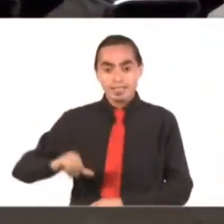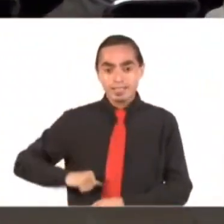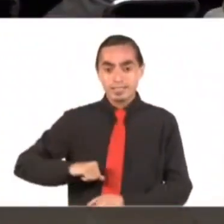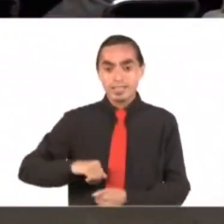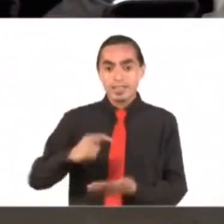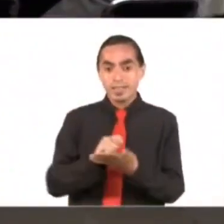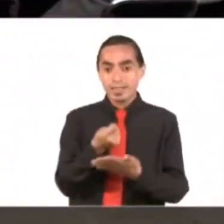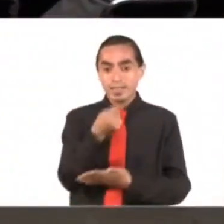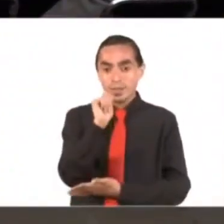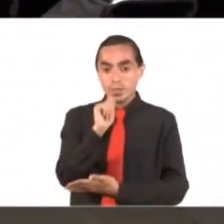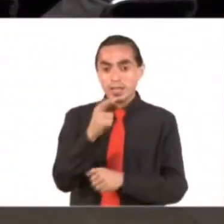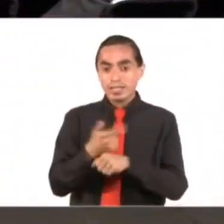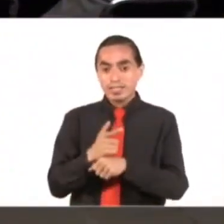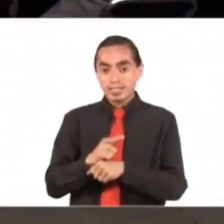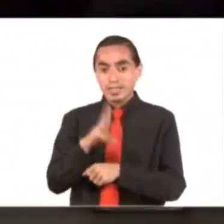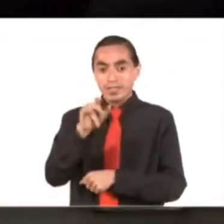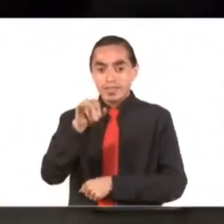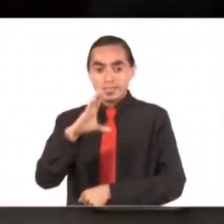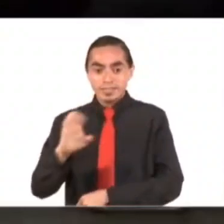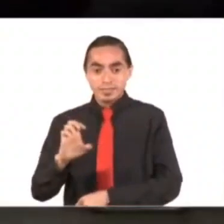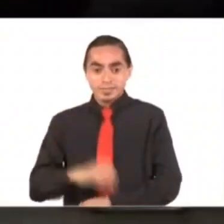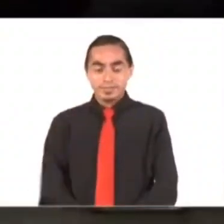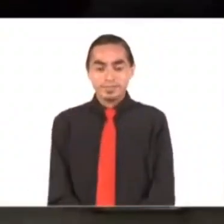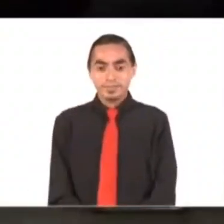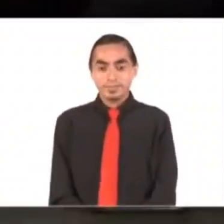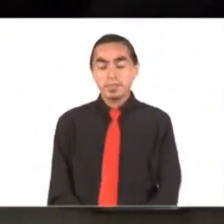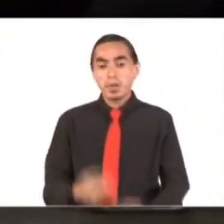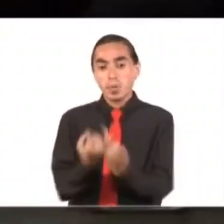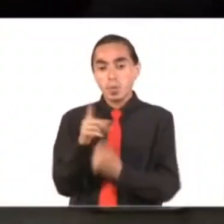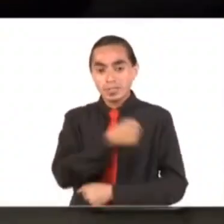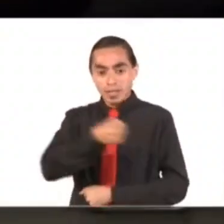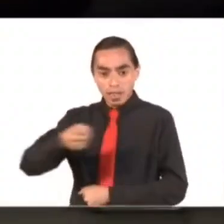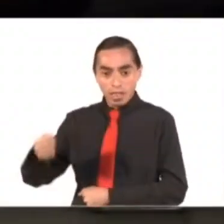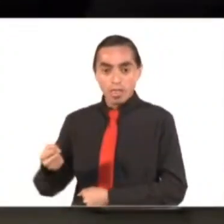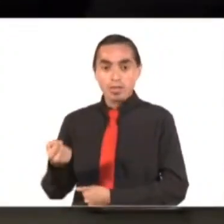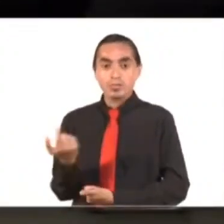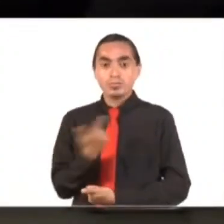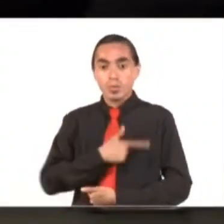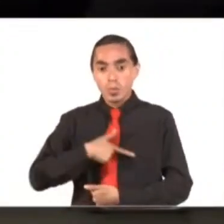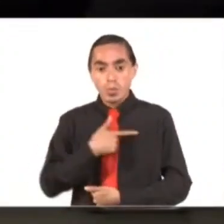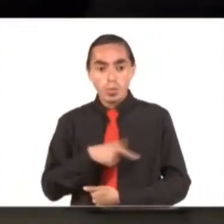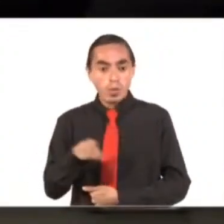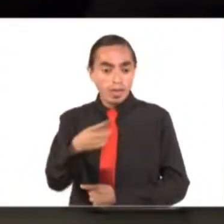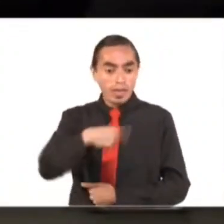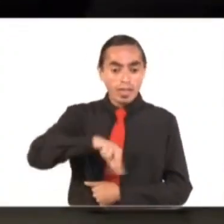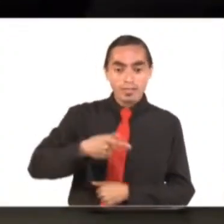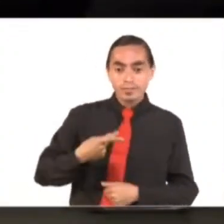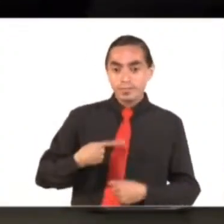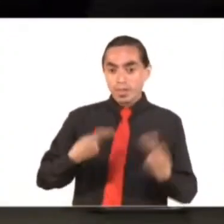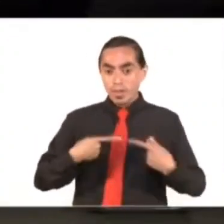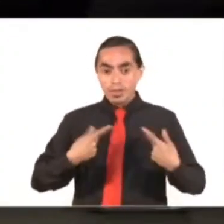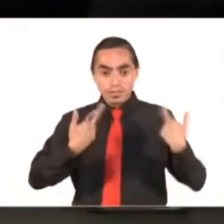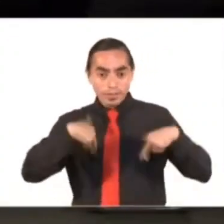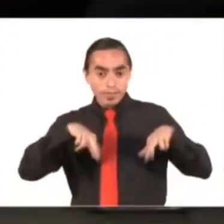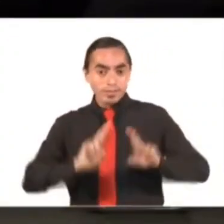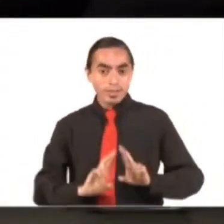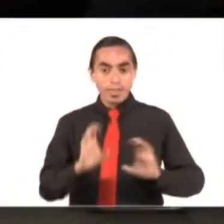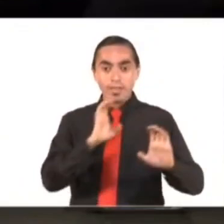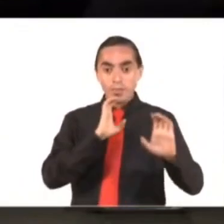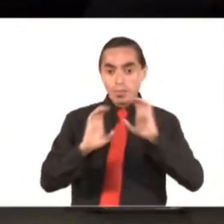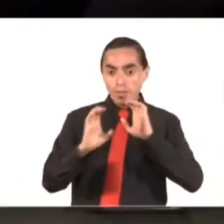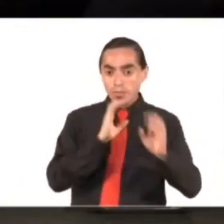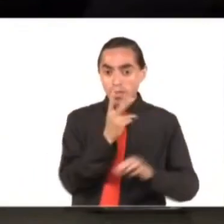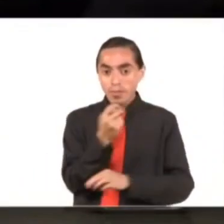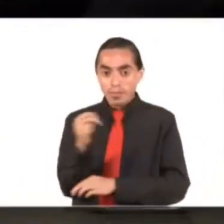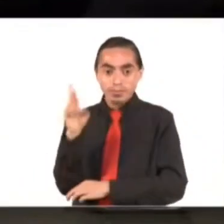licenciada Berenice Hernández Calderón. Saludamos con mucho gusto a los representantes de medios de comunicación y a quienes nos